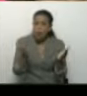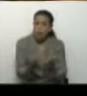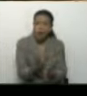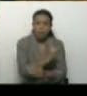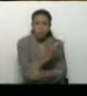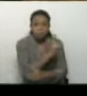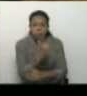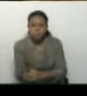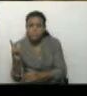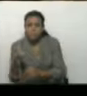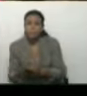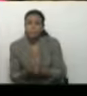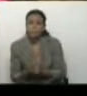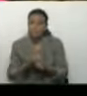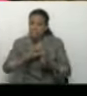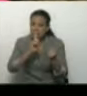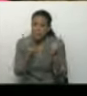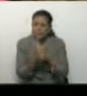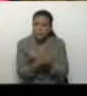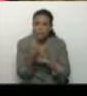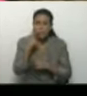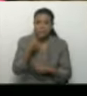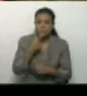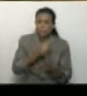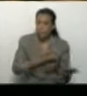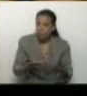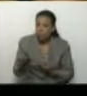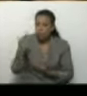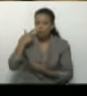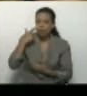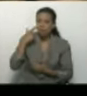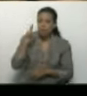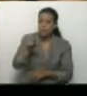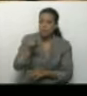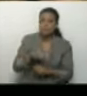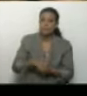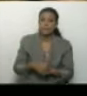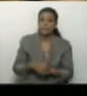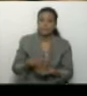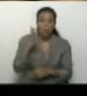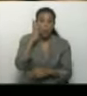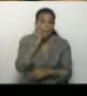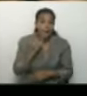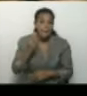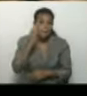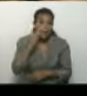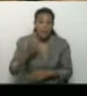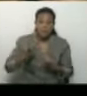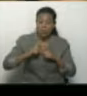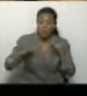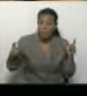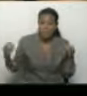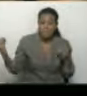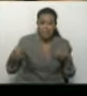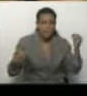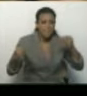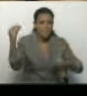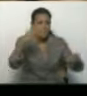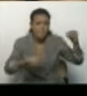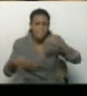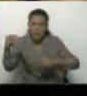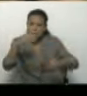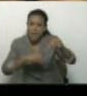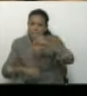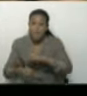etapa de la transformación digital que usted siempre nos ha invitado a cursar. Y creo yo que esta experiencia va a ser multiplicada en muchas partes del país. Usted